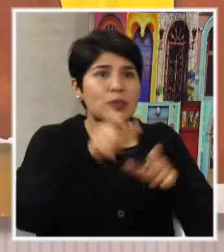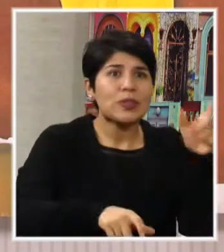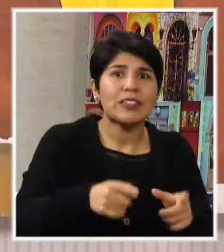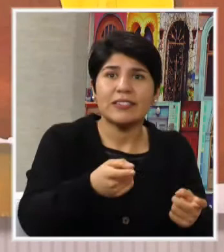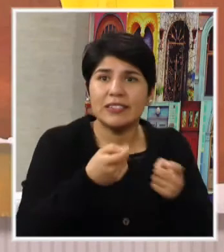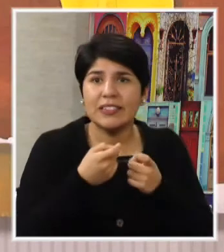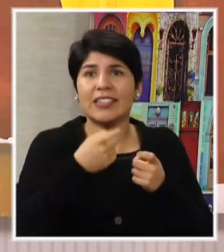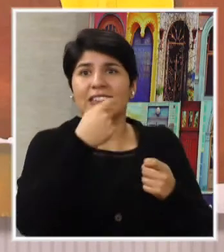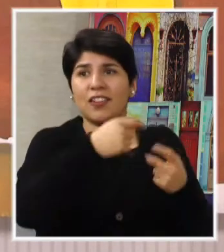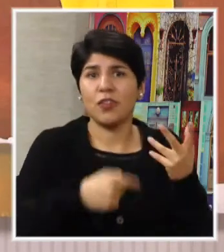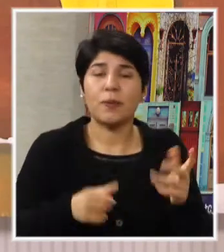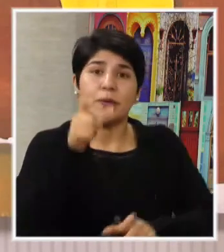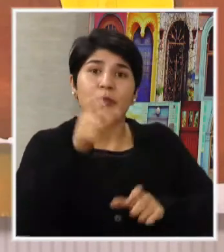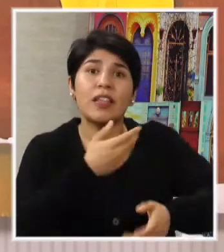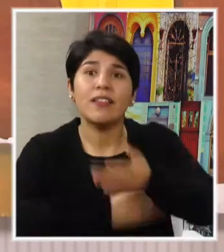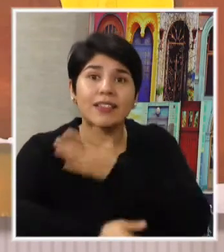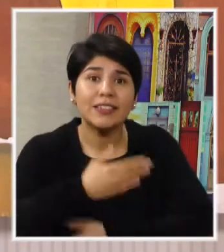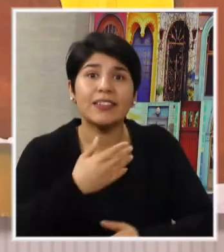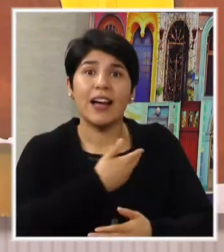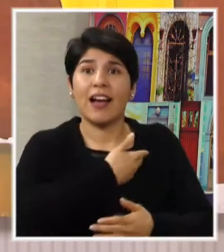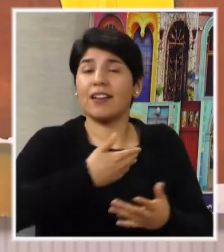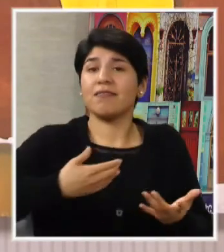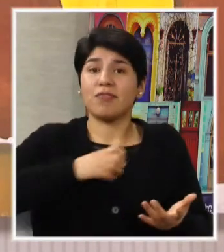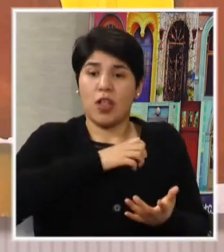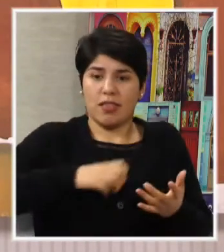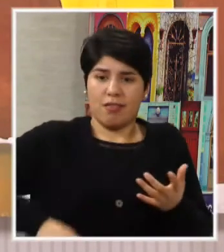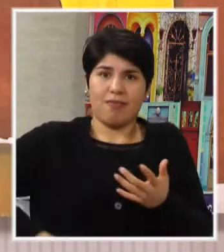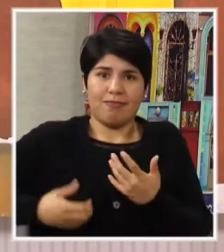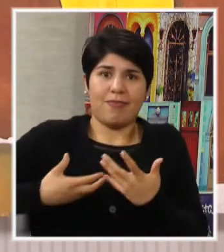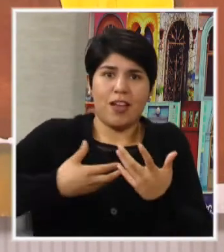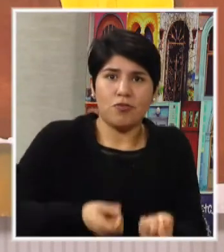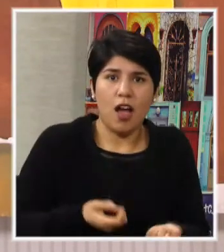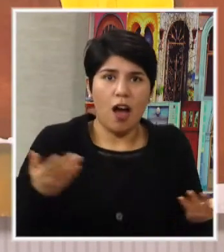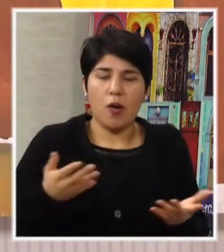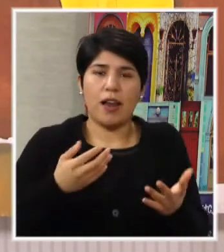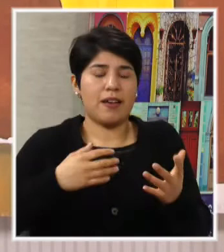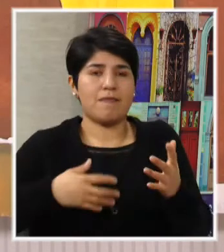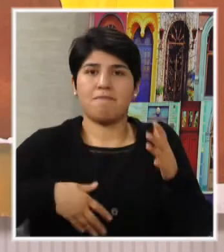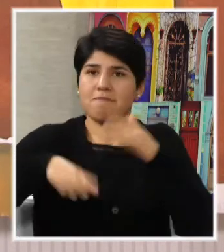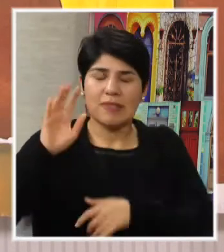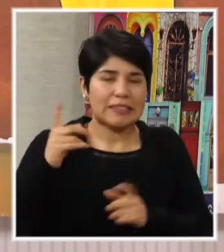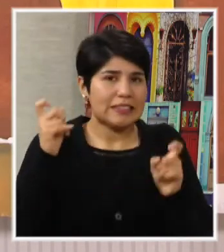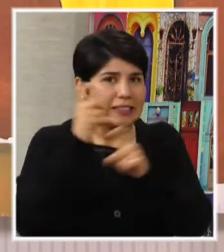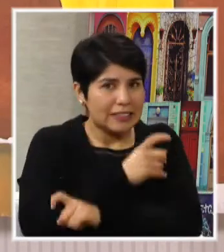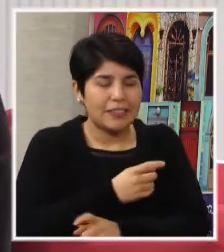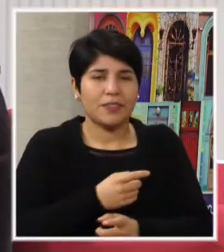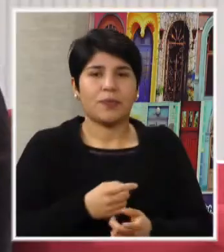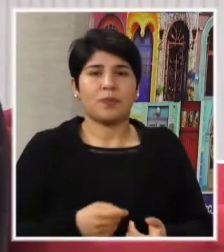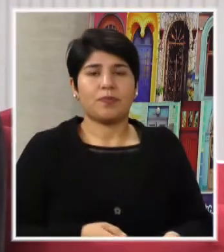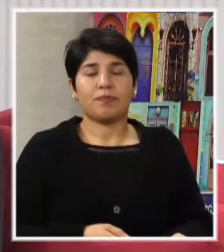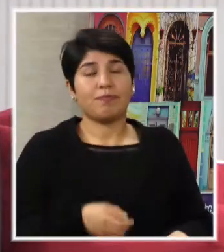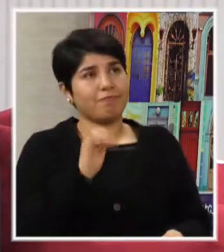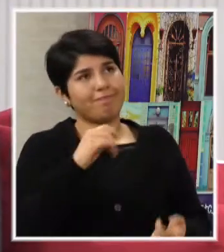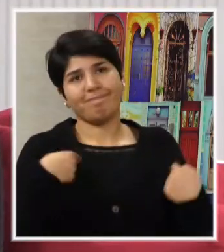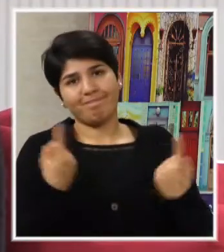con alguna discapacidad de que el estado les llegue es un desafío un plus en lo que la gestión bueno nos